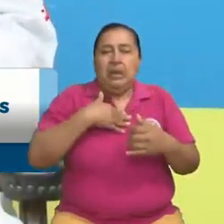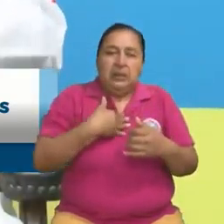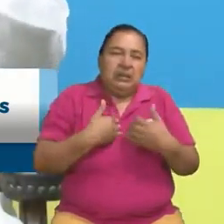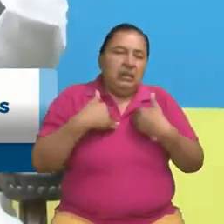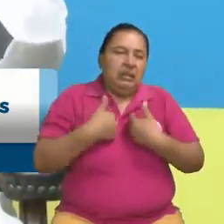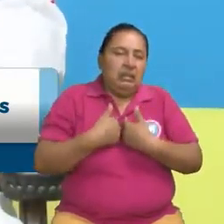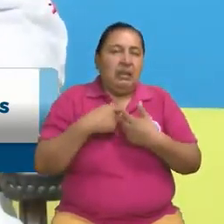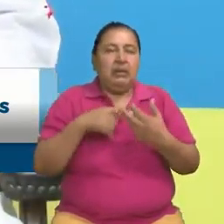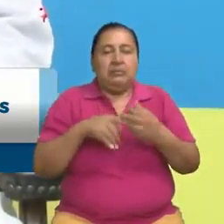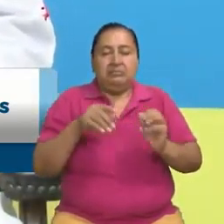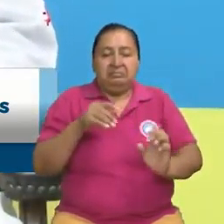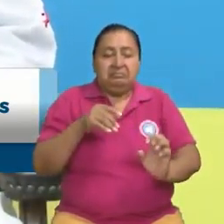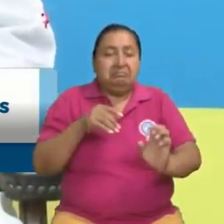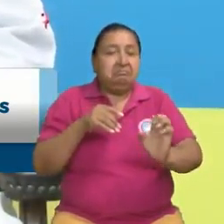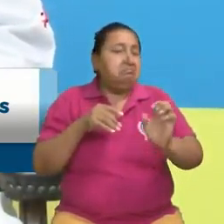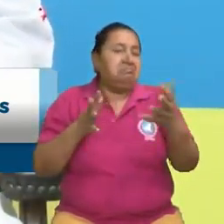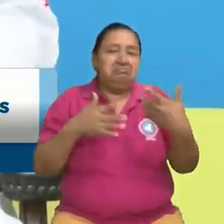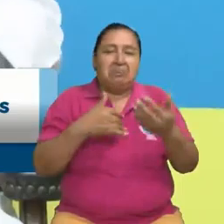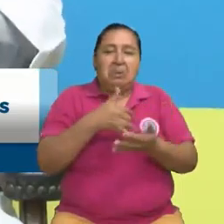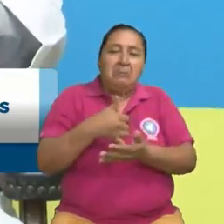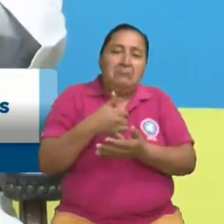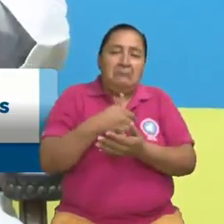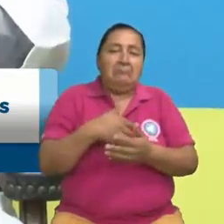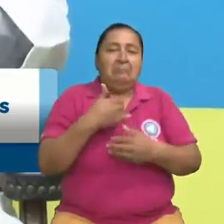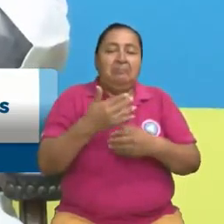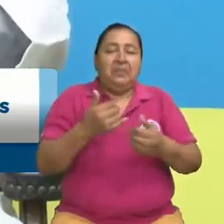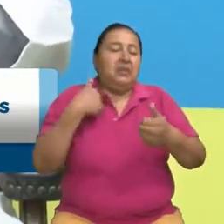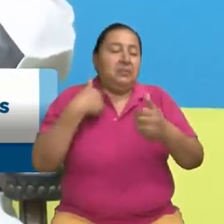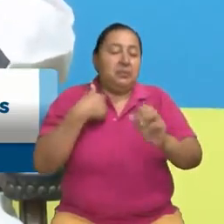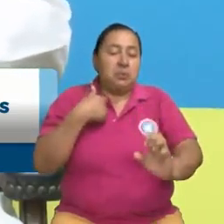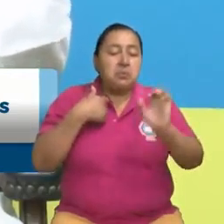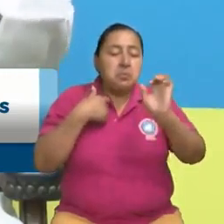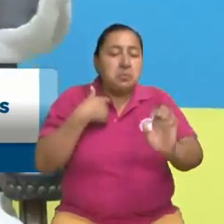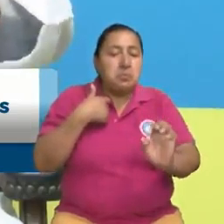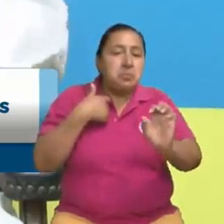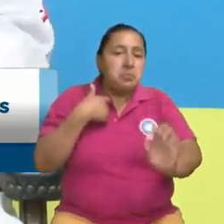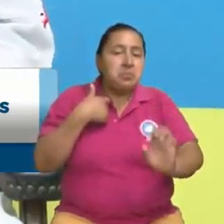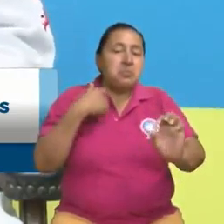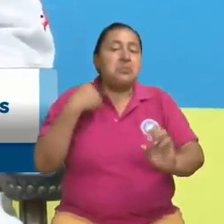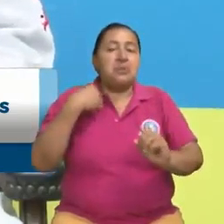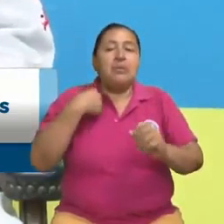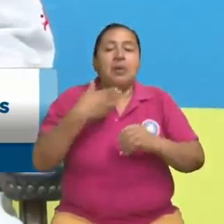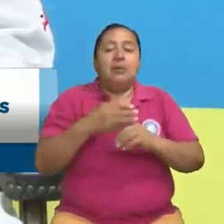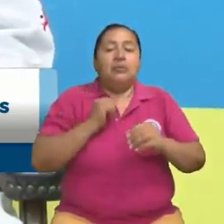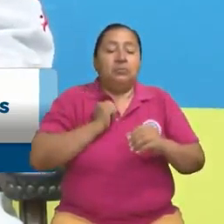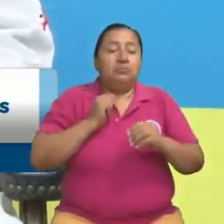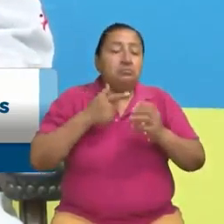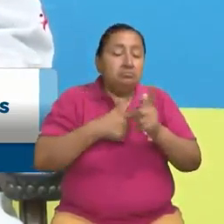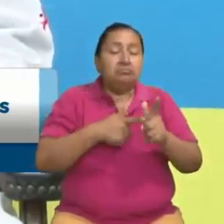para desarrollarse de manera adecuada, se nos va a ir quedando atrás, va a ir retrasado en su desarrollo psicomotor.